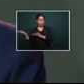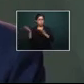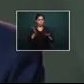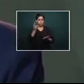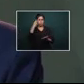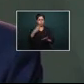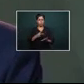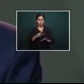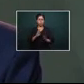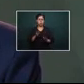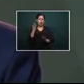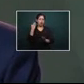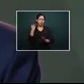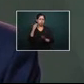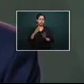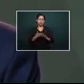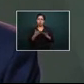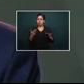Hubo